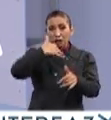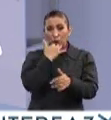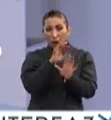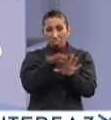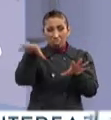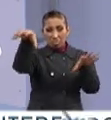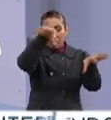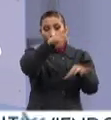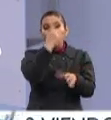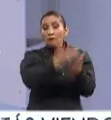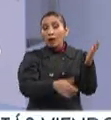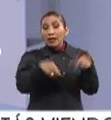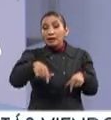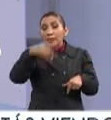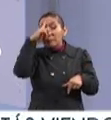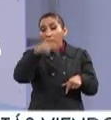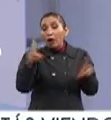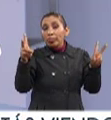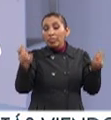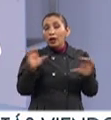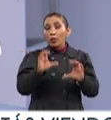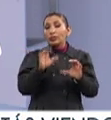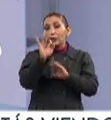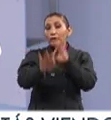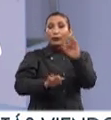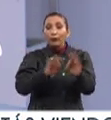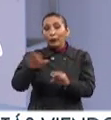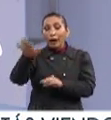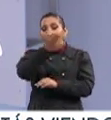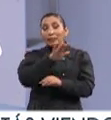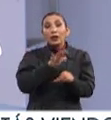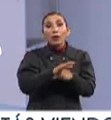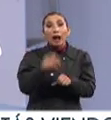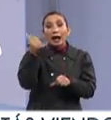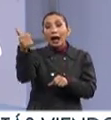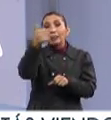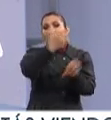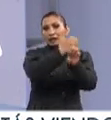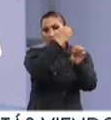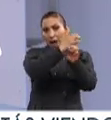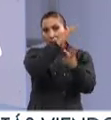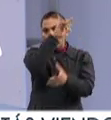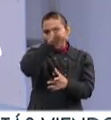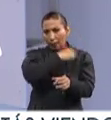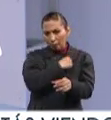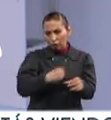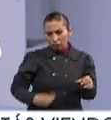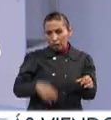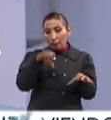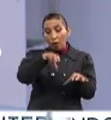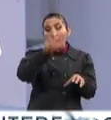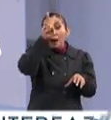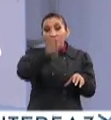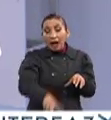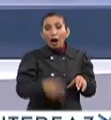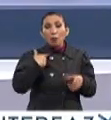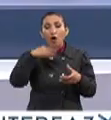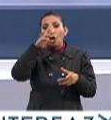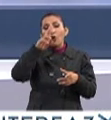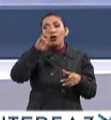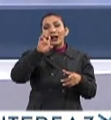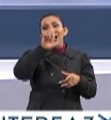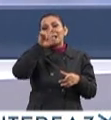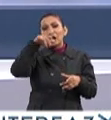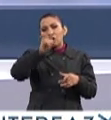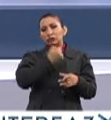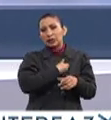los grandes faltantes para nuestro país en materia ambiental es que tengamos en cada estado, en la mayoría de los municipios, realmente rellenos sanitarios,